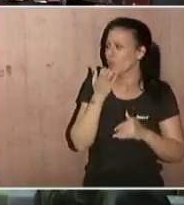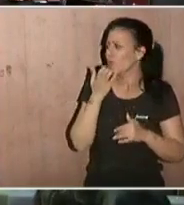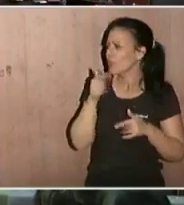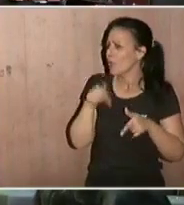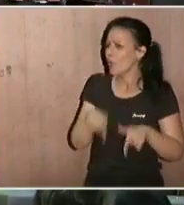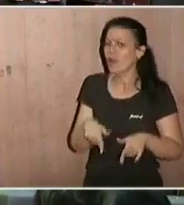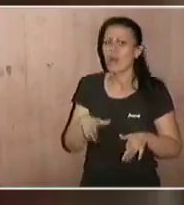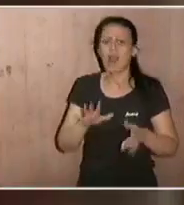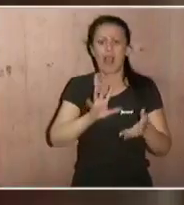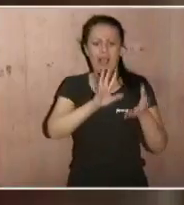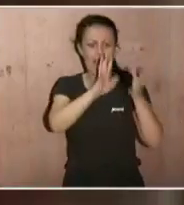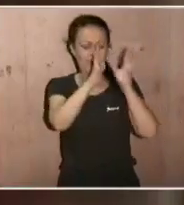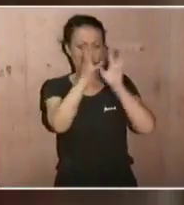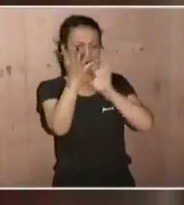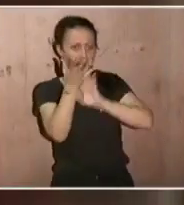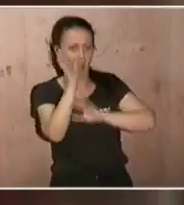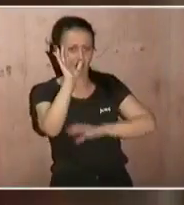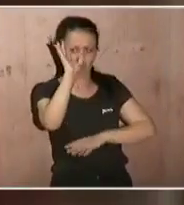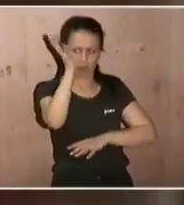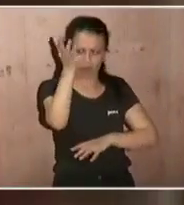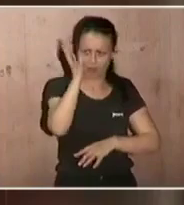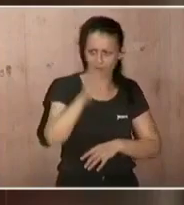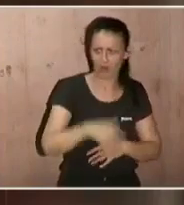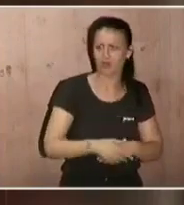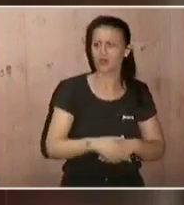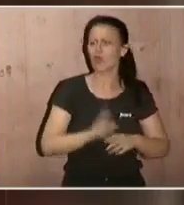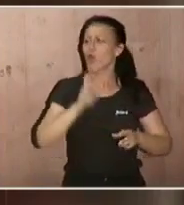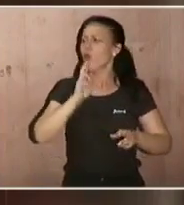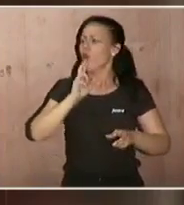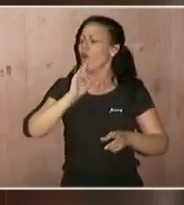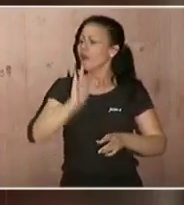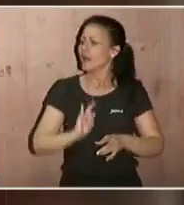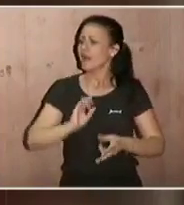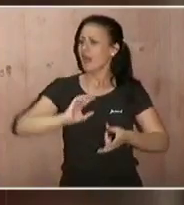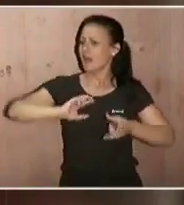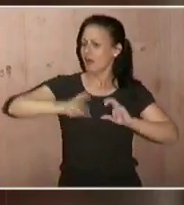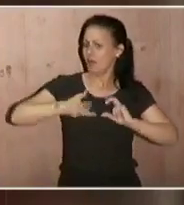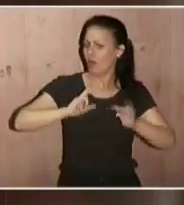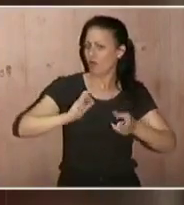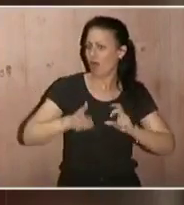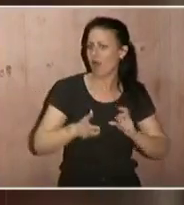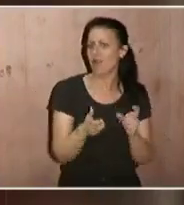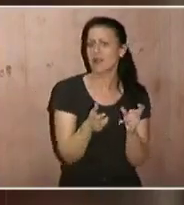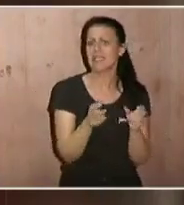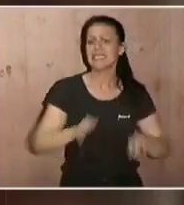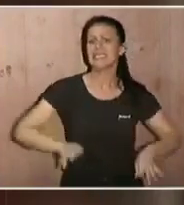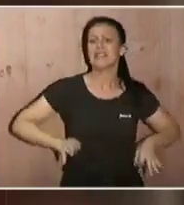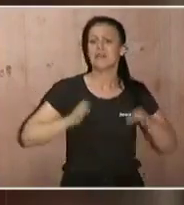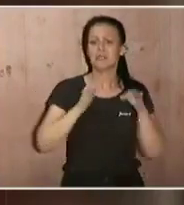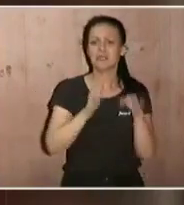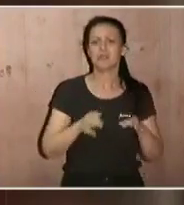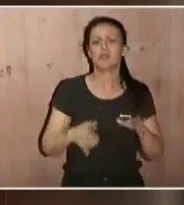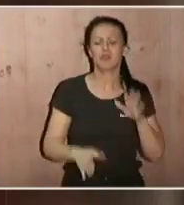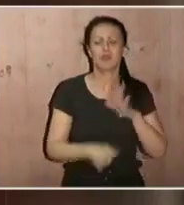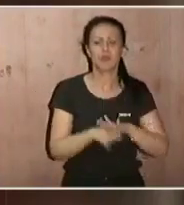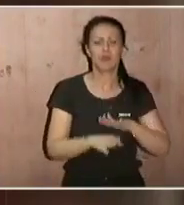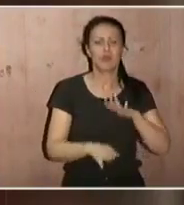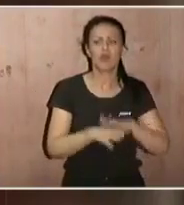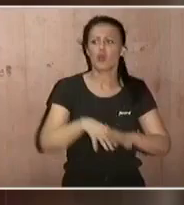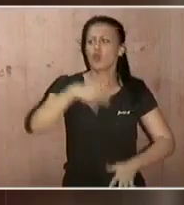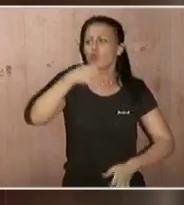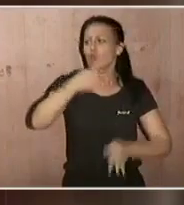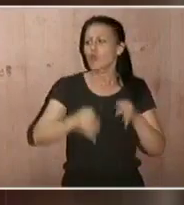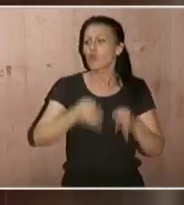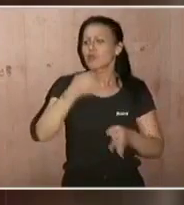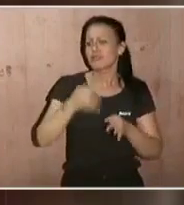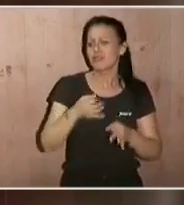al cambio climático y las energías renovables, siempre ha sido y continúa siendo el gran jurista español en